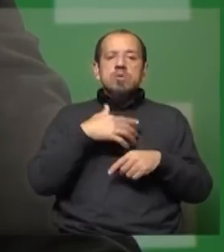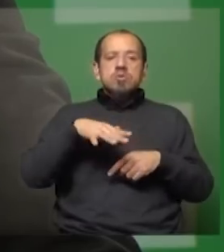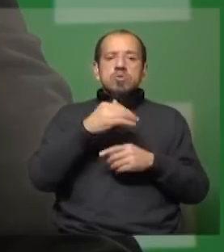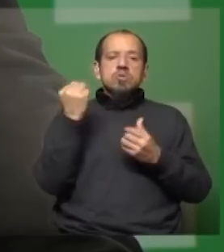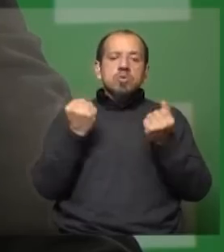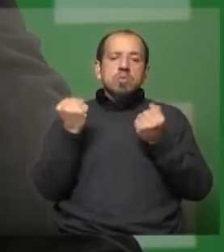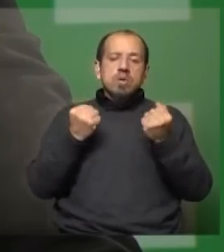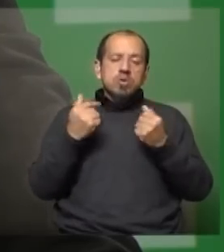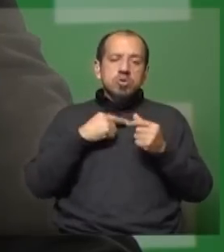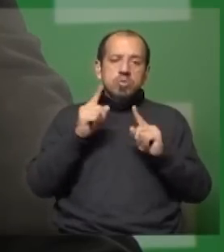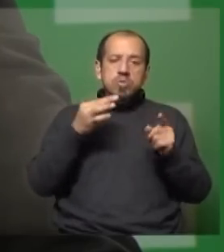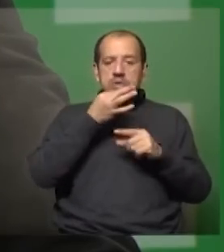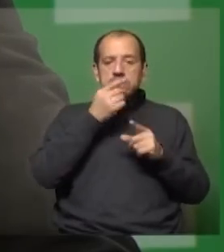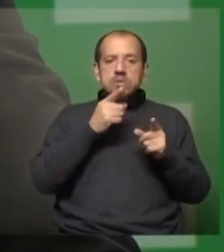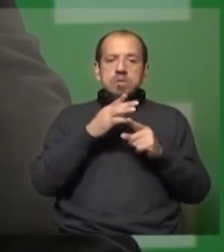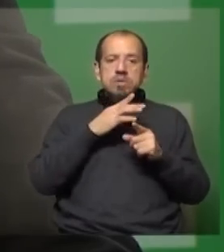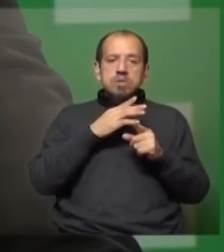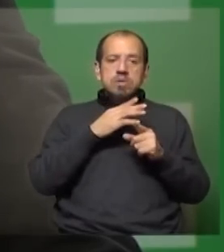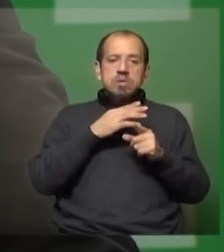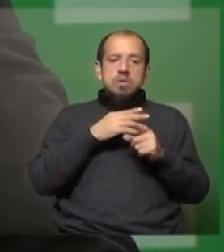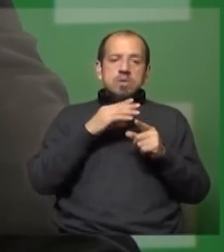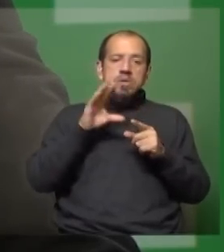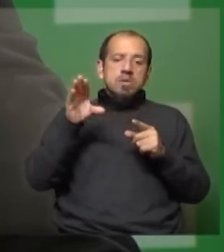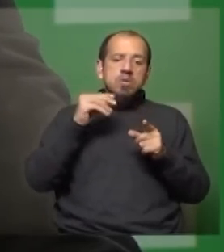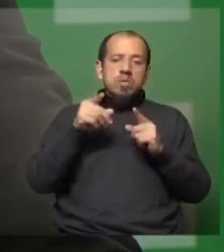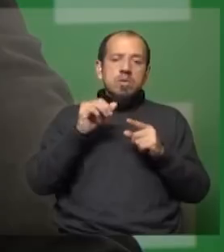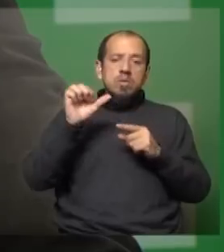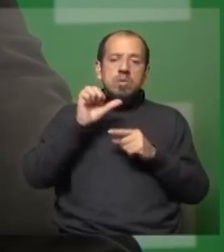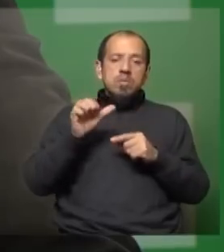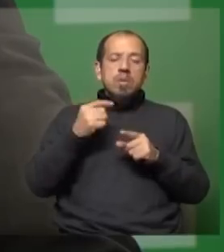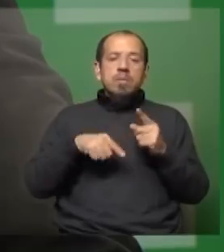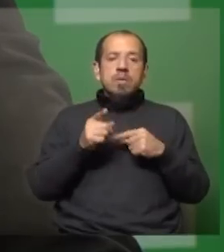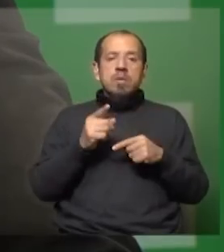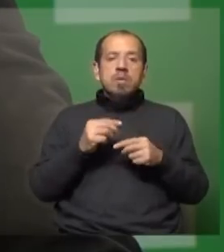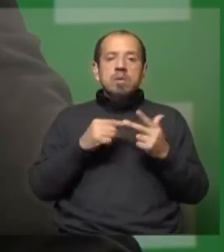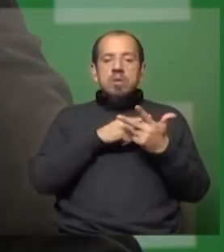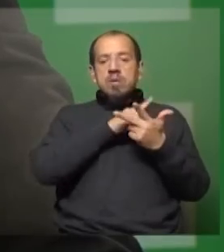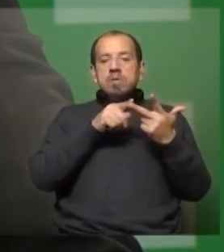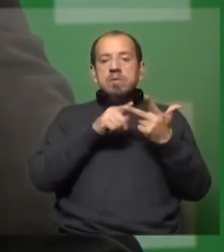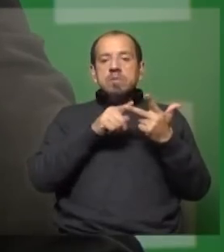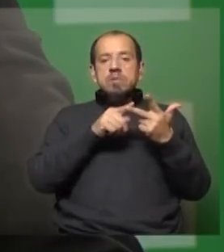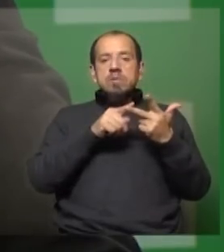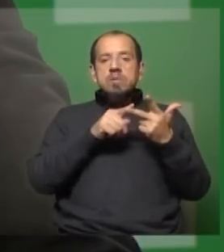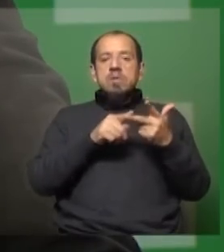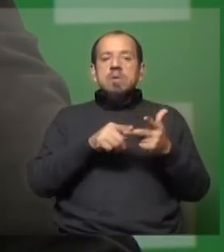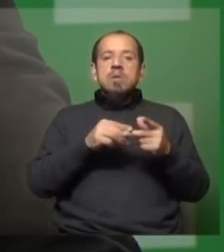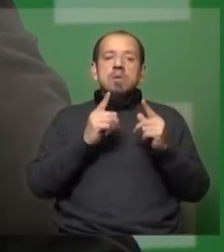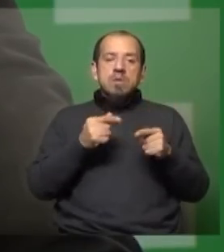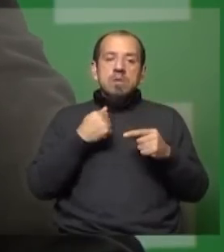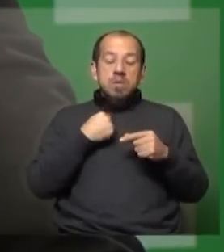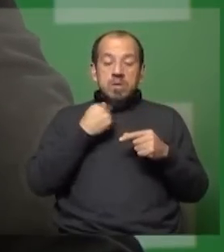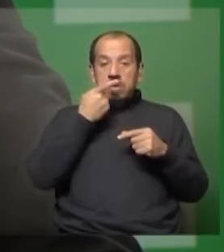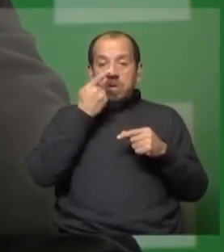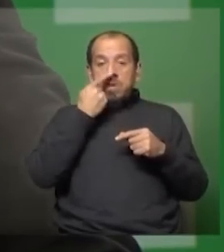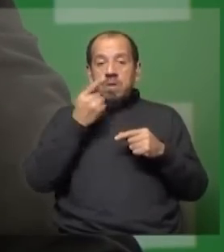yo no no voy a decir que haya que copiar la agenda europea pero son tres puntos que también a nosotros nos